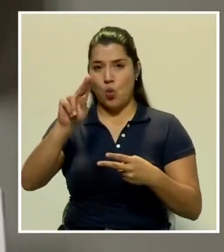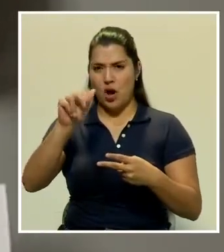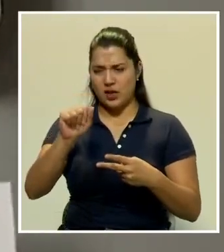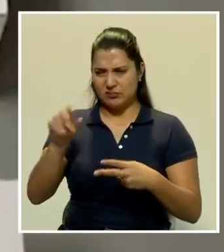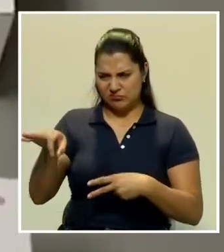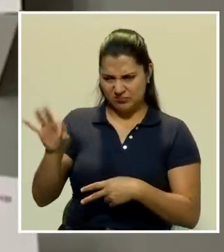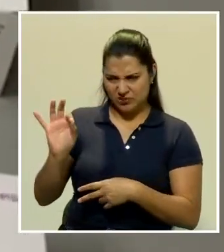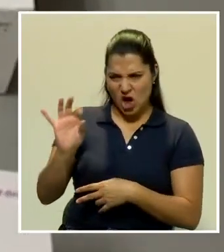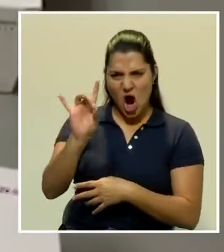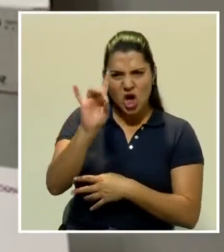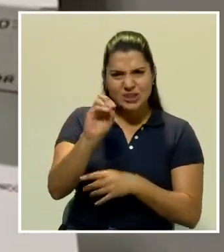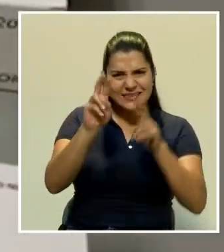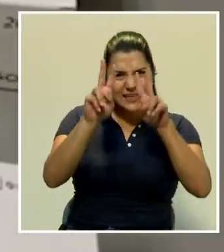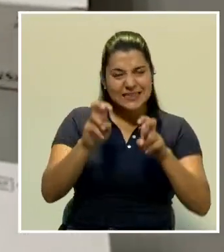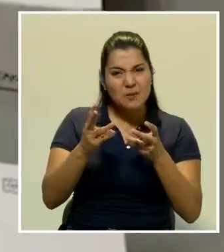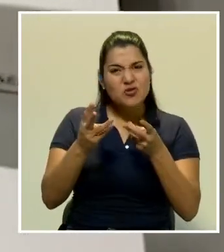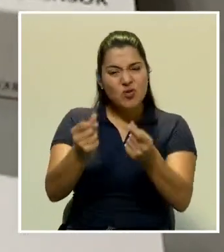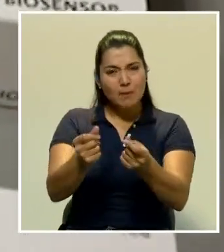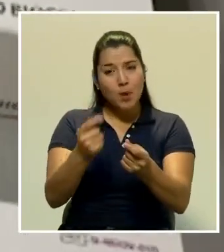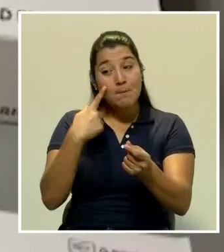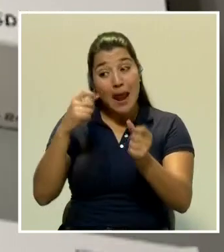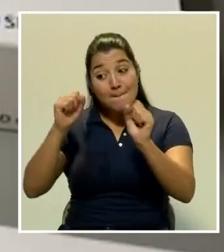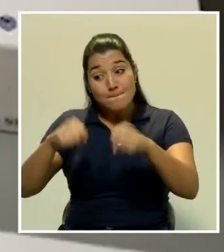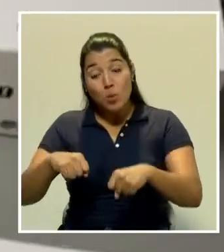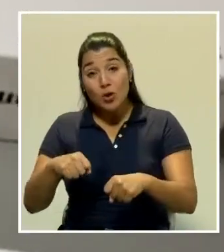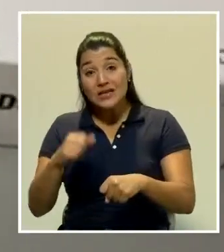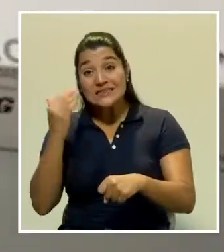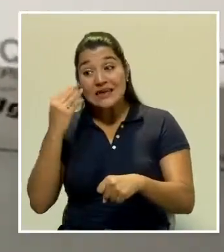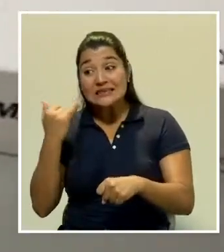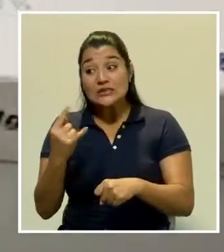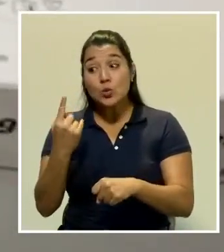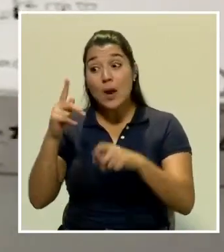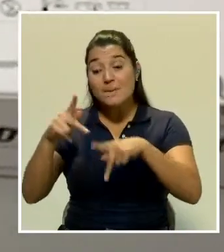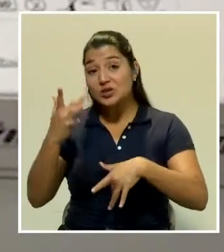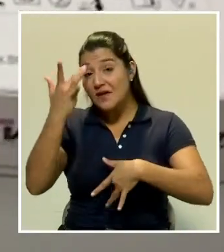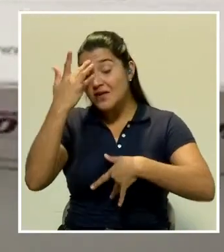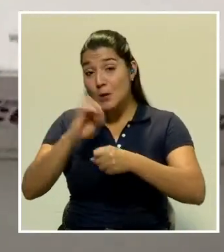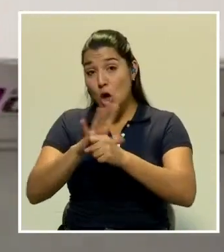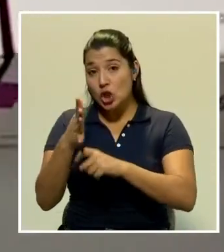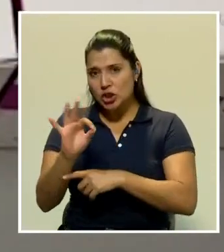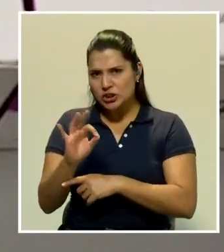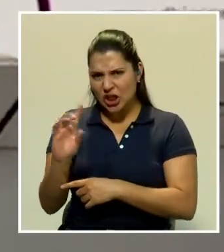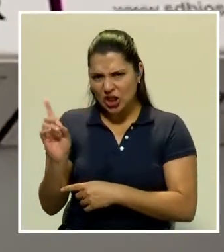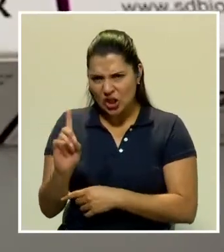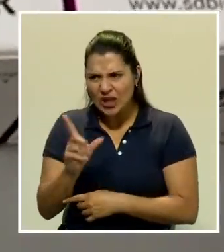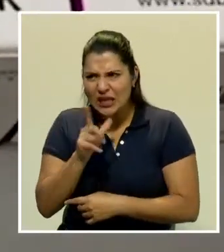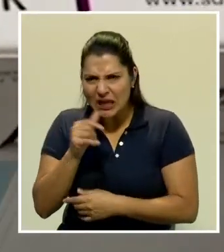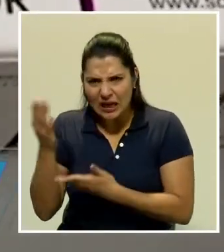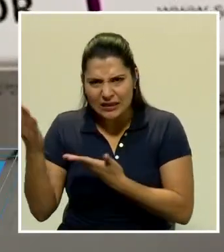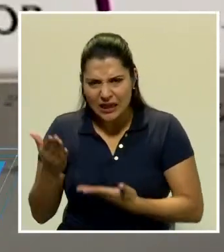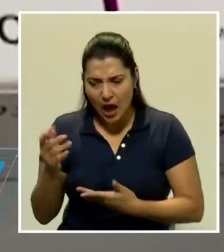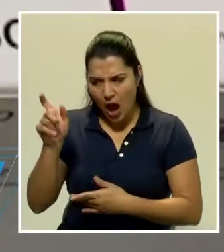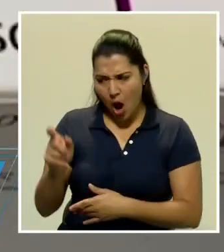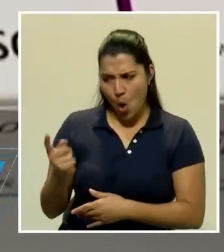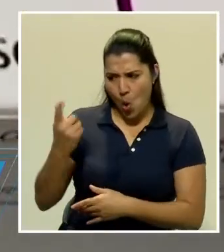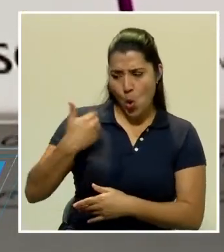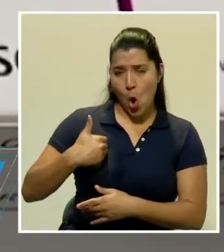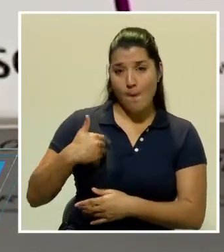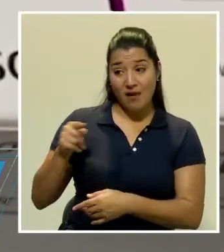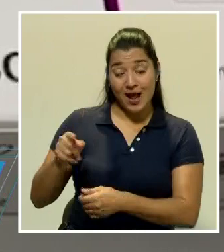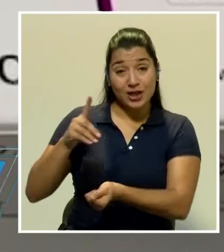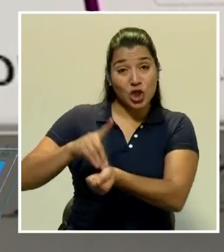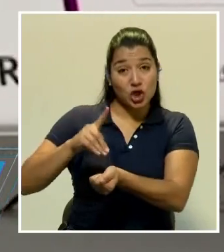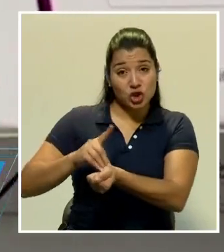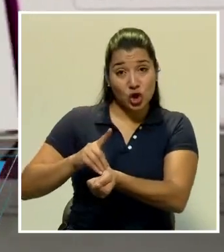rápidas para detección del COVID-19. Dichas pruebas se encontraron en el equipaje de un pasajero proveniente de un vuelo humanitario de